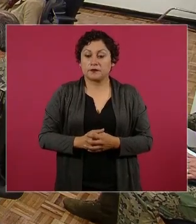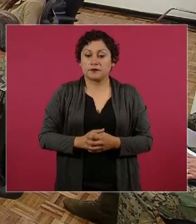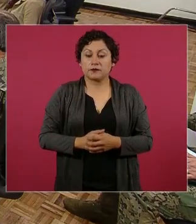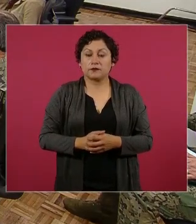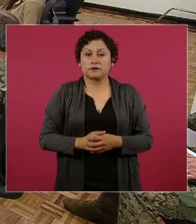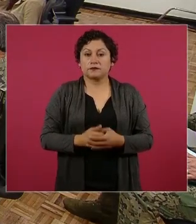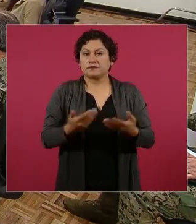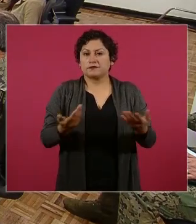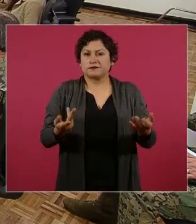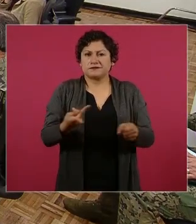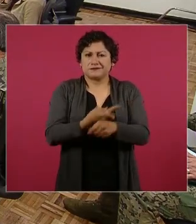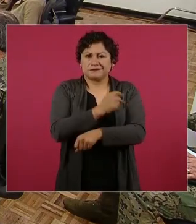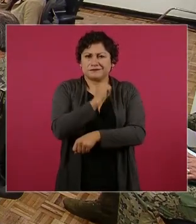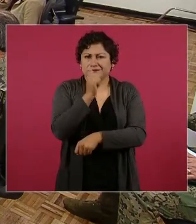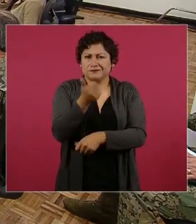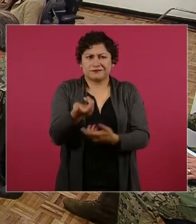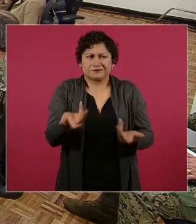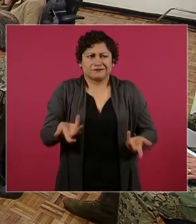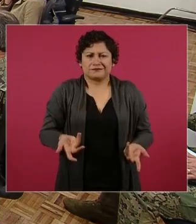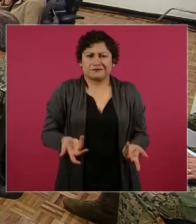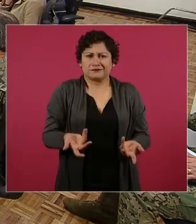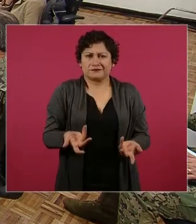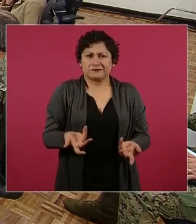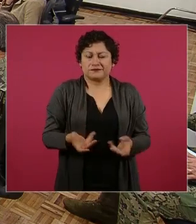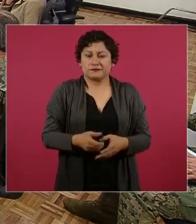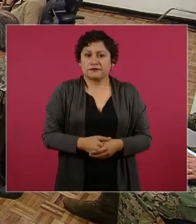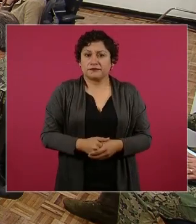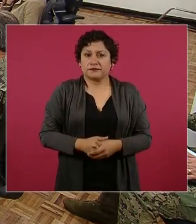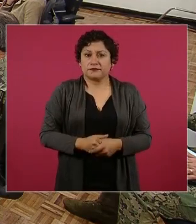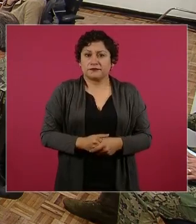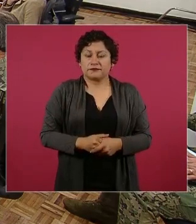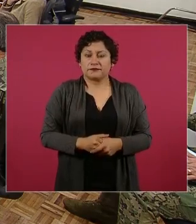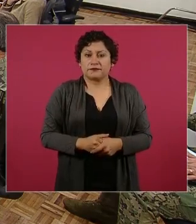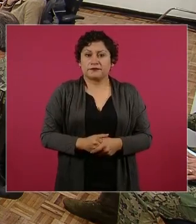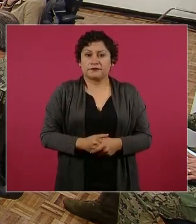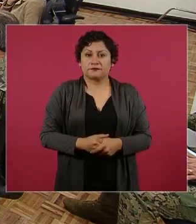no pasa nada, nada, ¿sí?